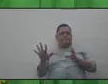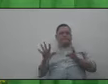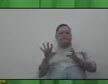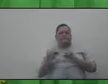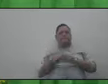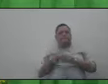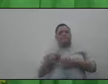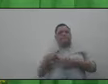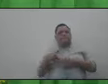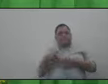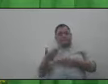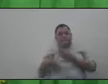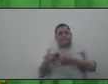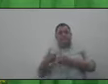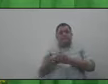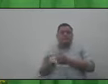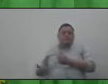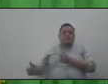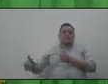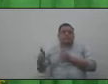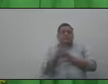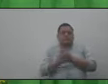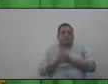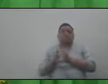trámite. Ha habido enorme